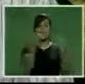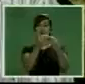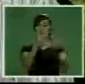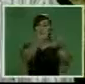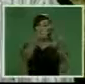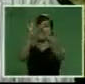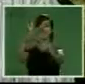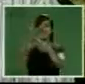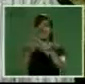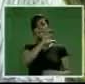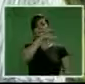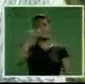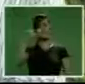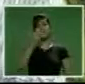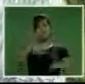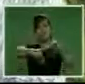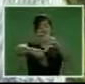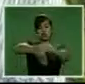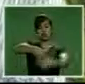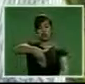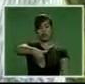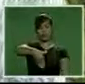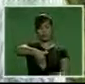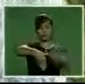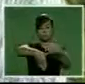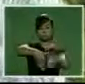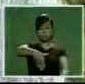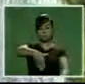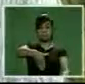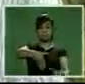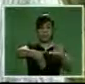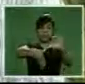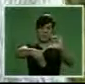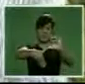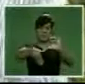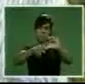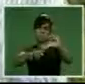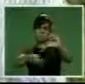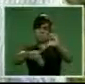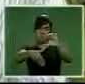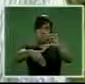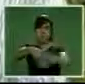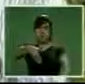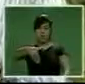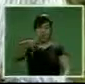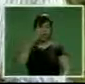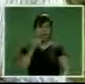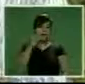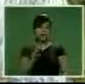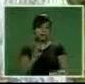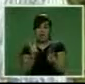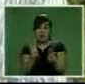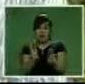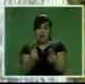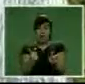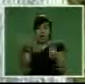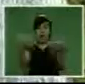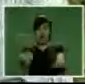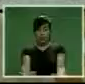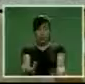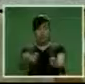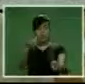Sur, donde se está dando en Sudamérica o América Latina una experiencia inédita, ¿no? Uh-huh. Una experiencia de un proceso de emancipación